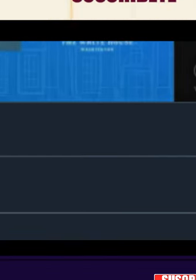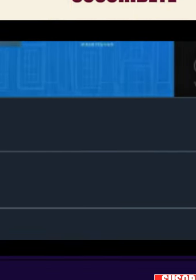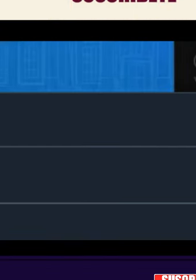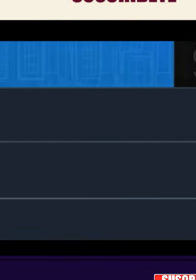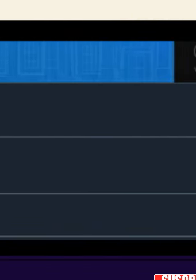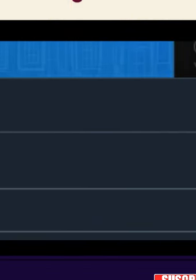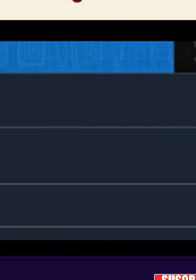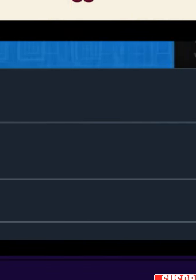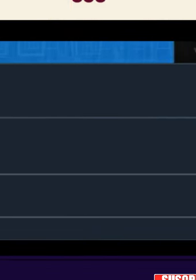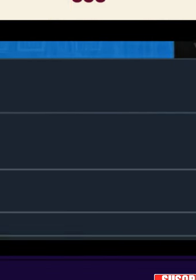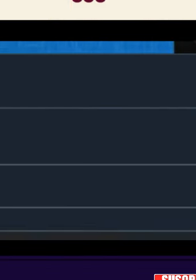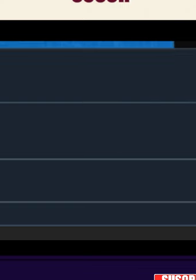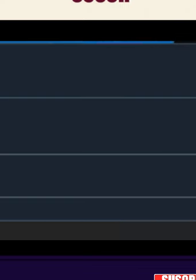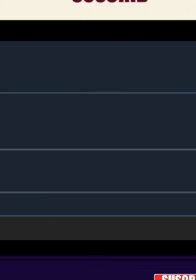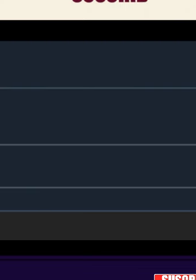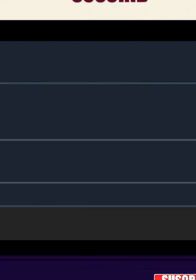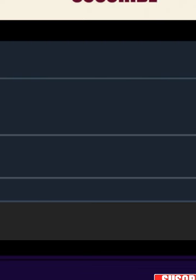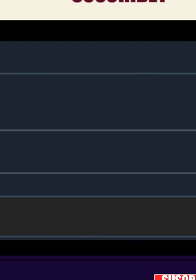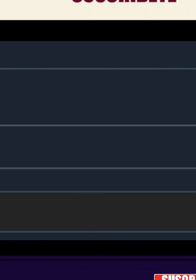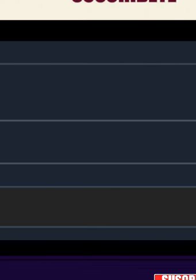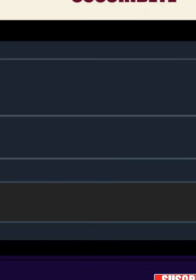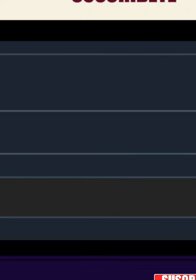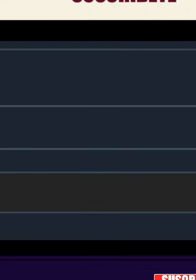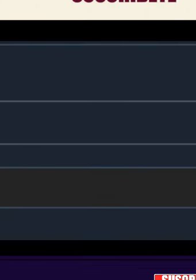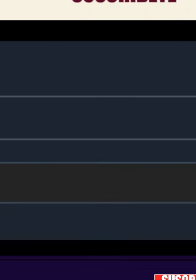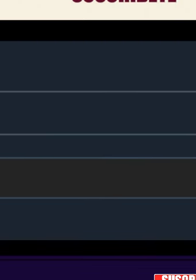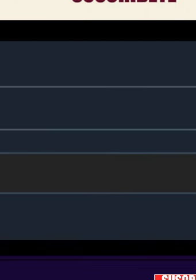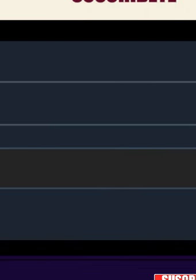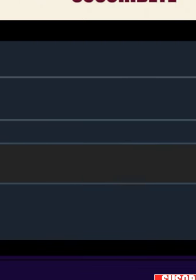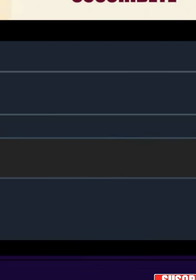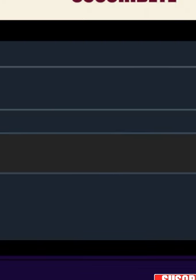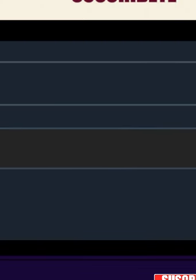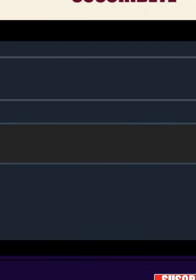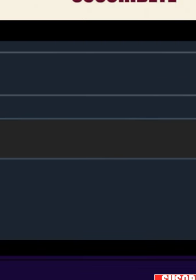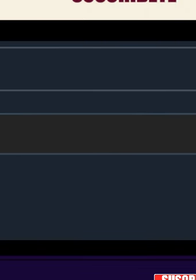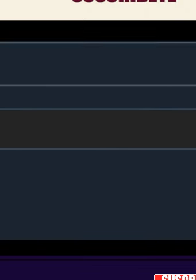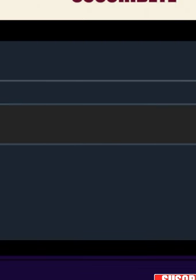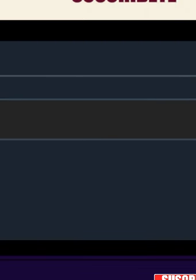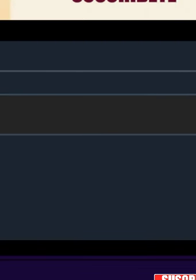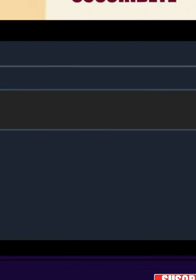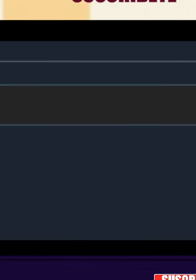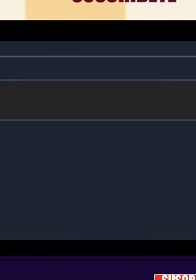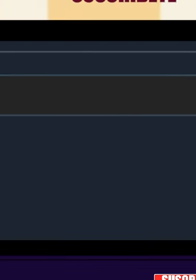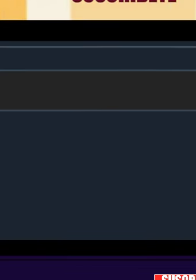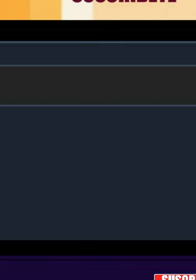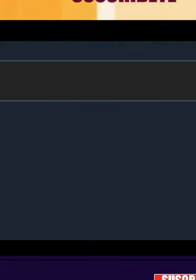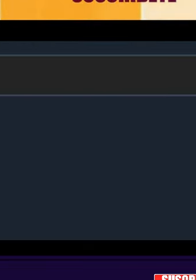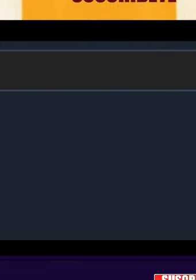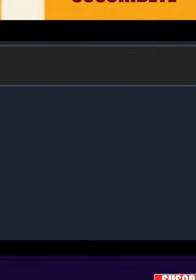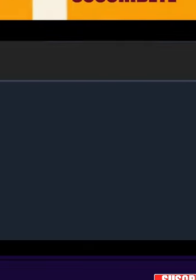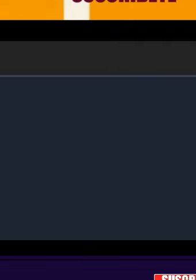Nicolás Maduro, según el Consejo Nacional Electoral CNE, fue reelegido el 28 de junio como presidente de Venezuela por